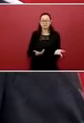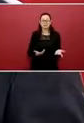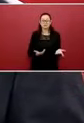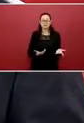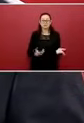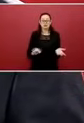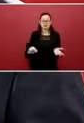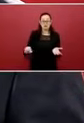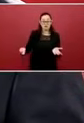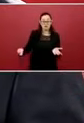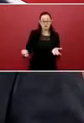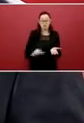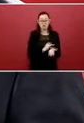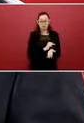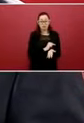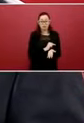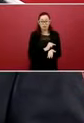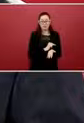firmados.